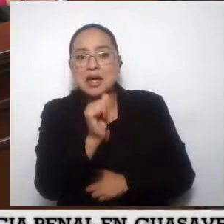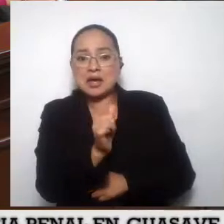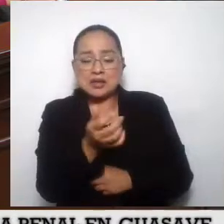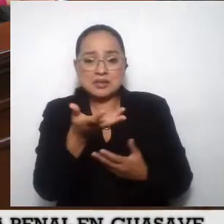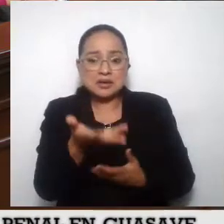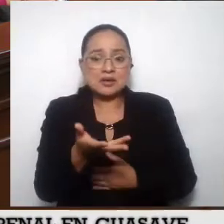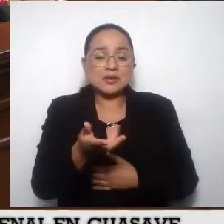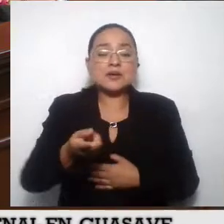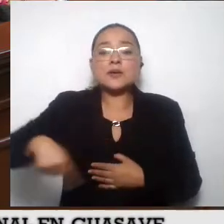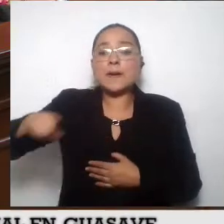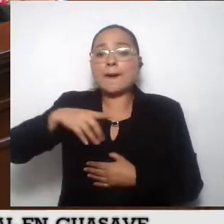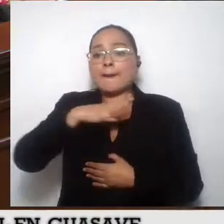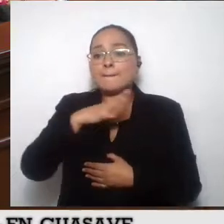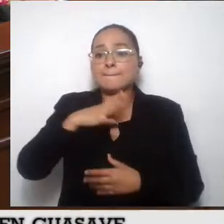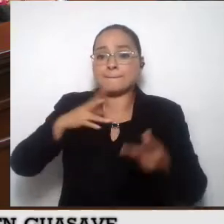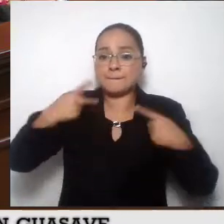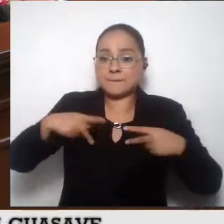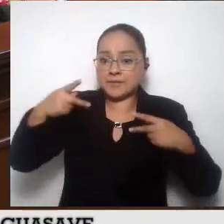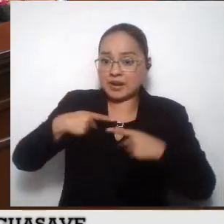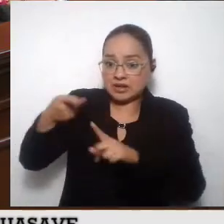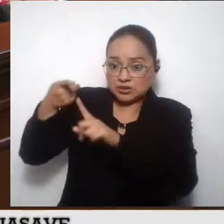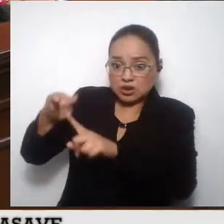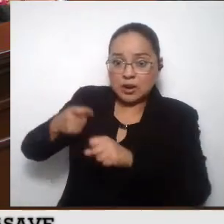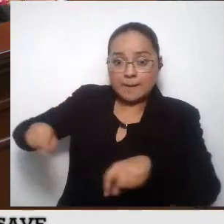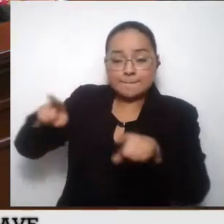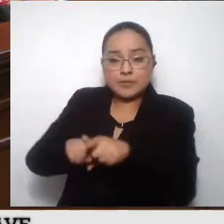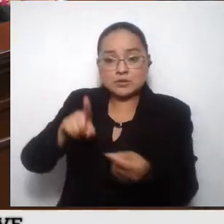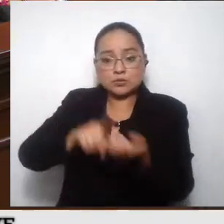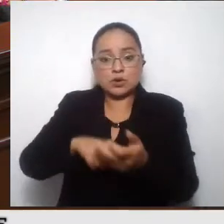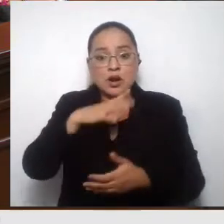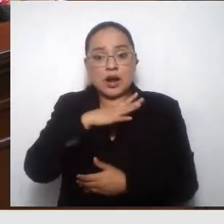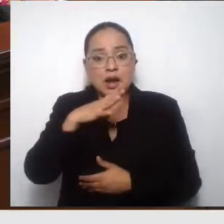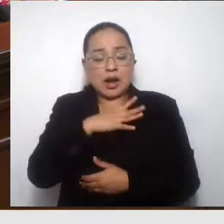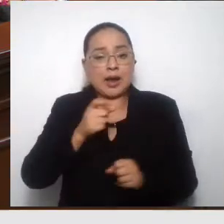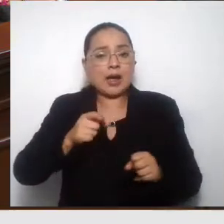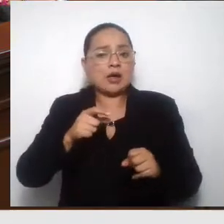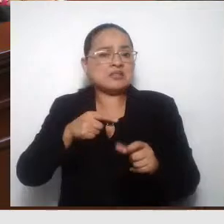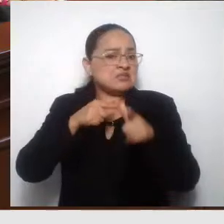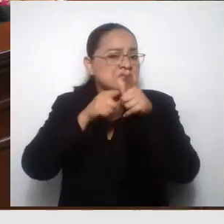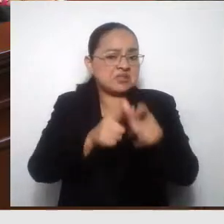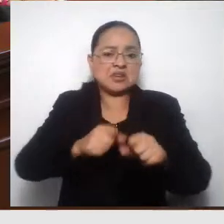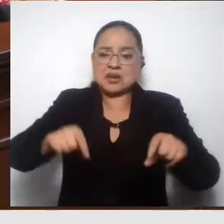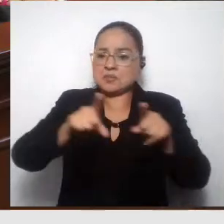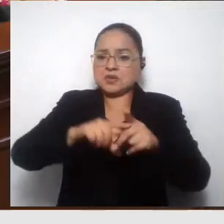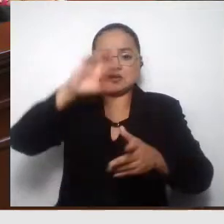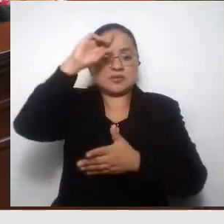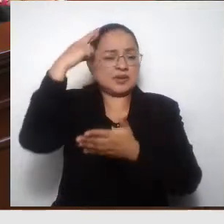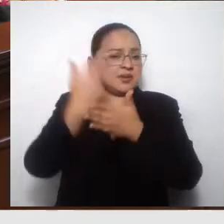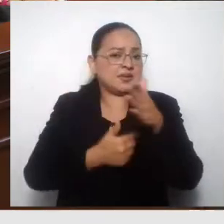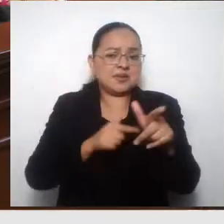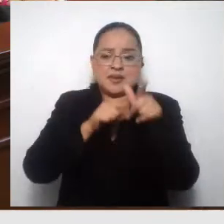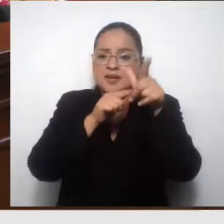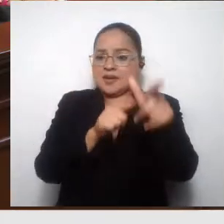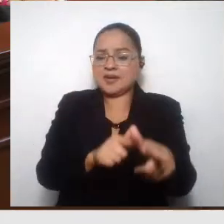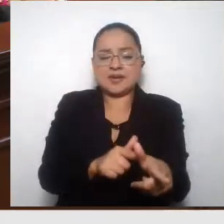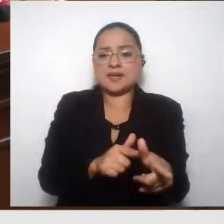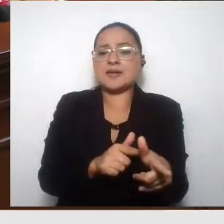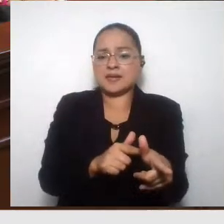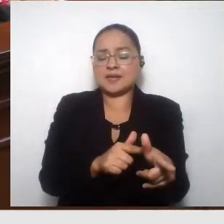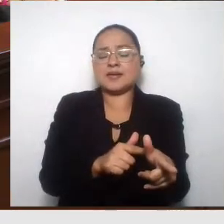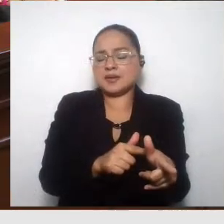que los delincuentes tengan las condiciones propicias para continuar con sus acciones al margen de la